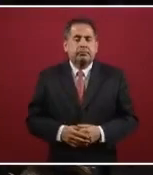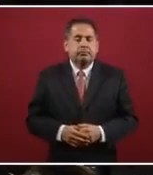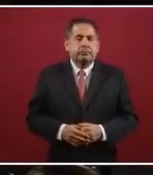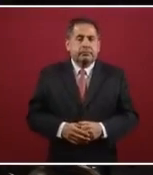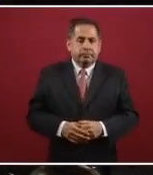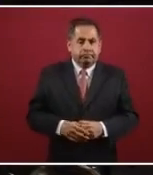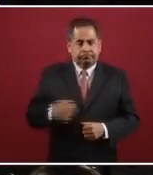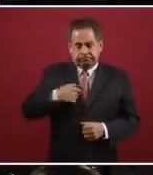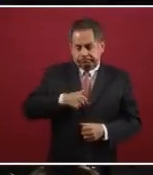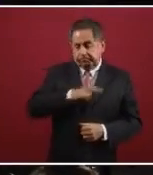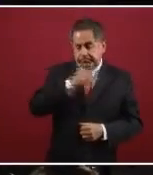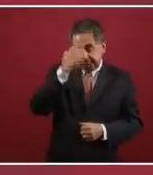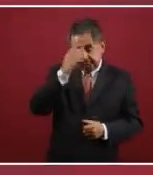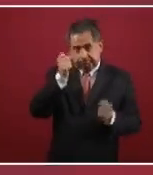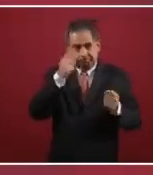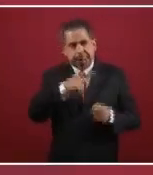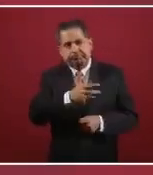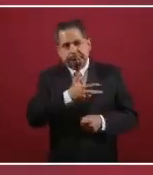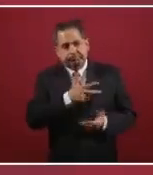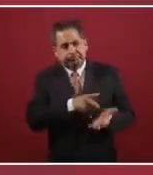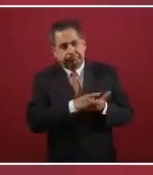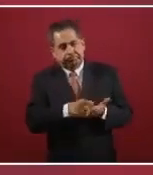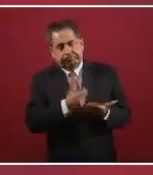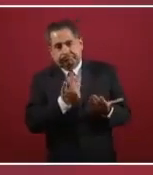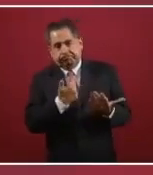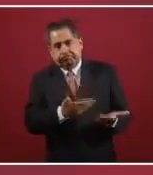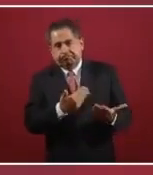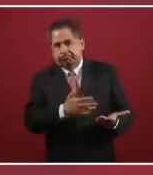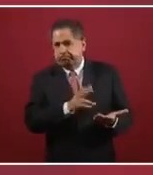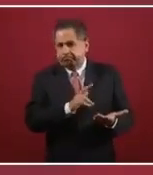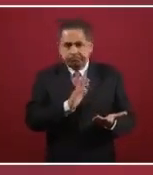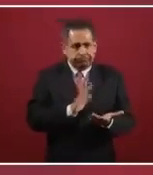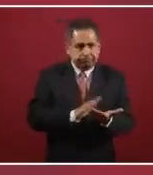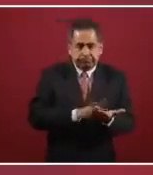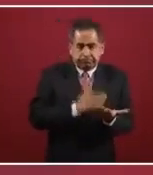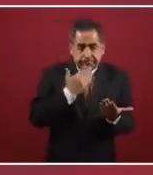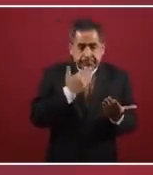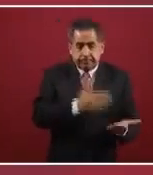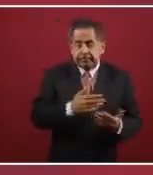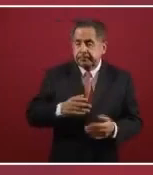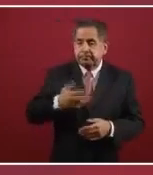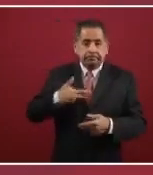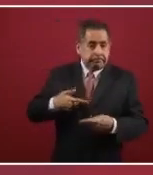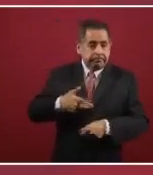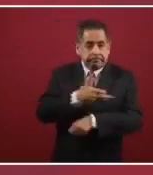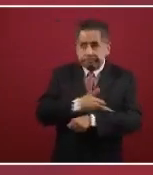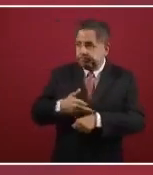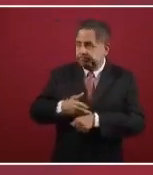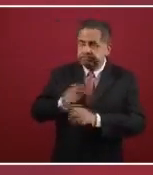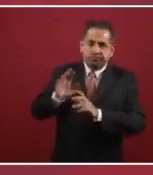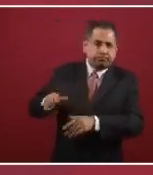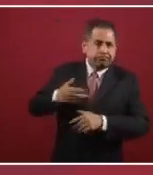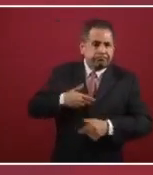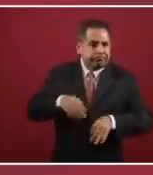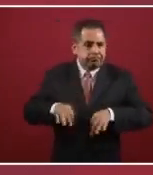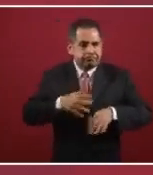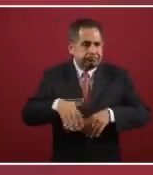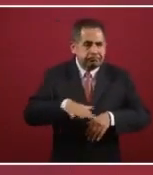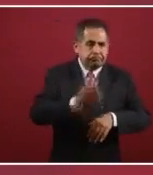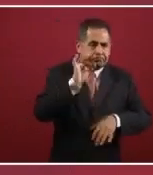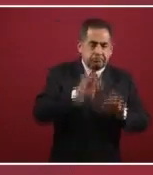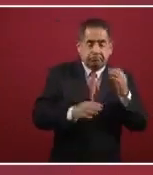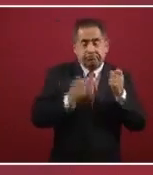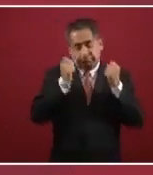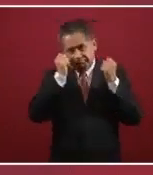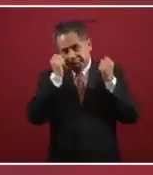reconocemos el legítimo derecho de esas iniciativas que las familiares han emprendido en la búsqueda de sus familiares. Lo dije